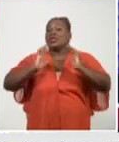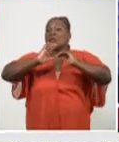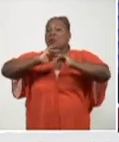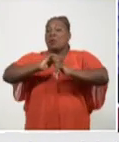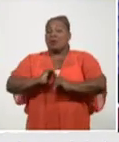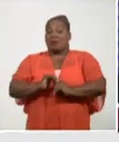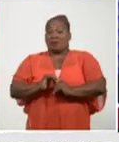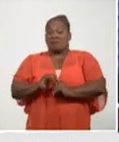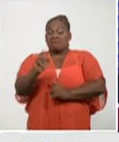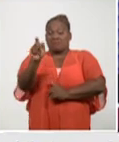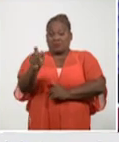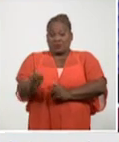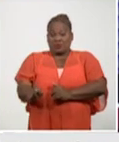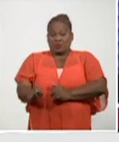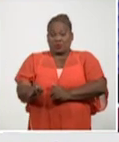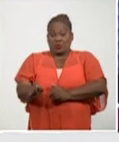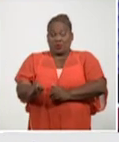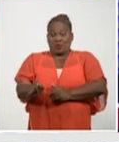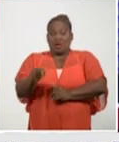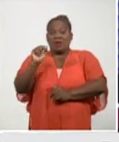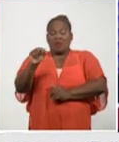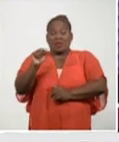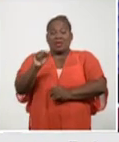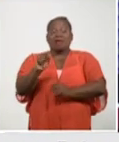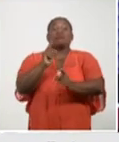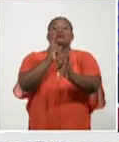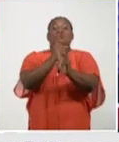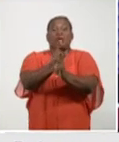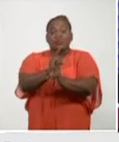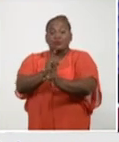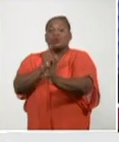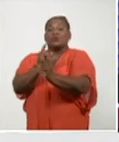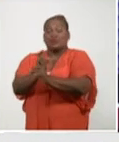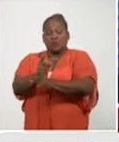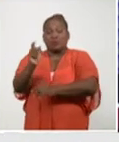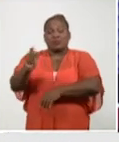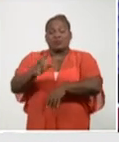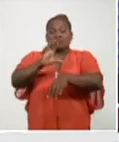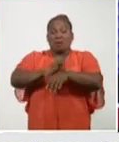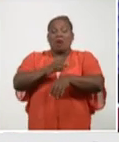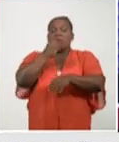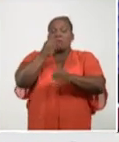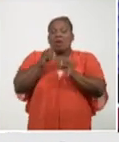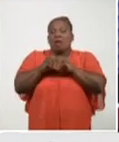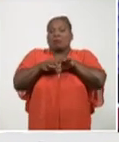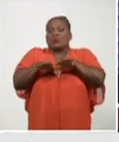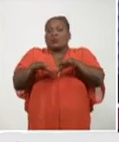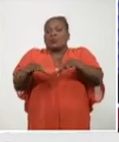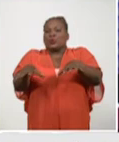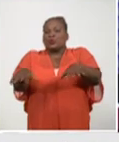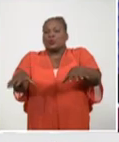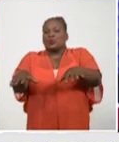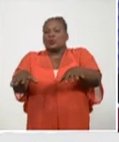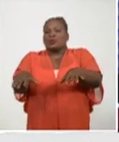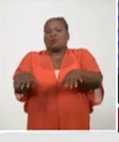persona que haya estado en contacto y que pueda seguir transmitiendo la enfermedad.